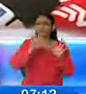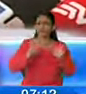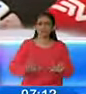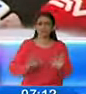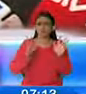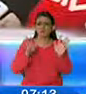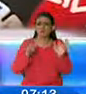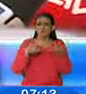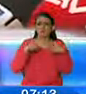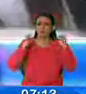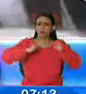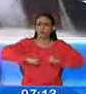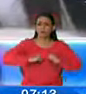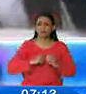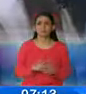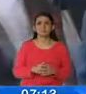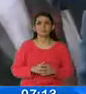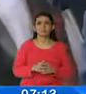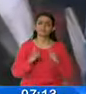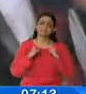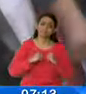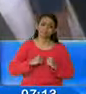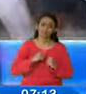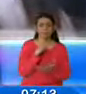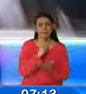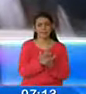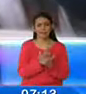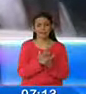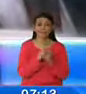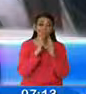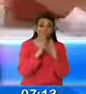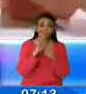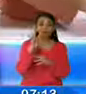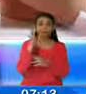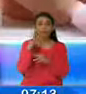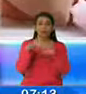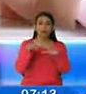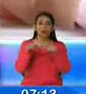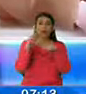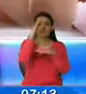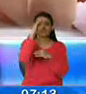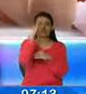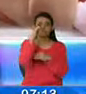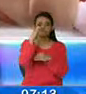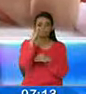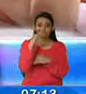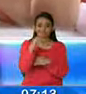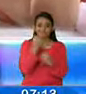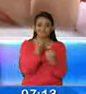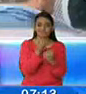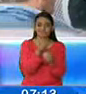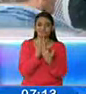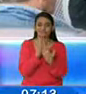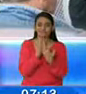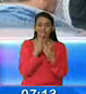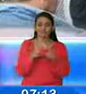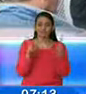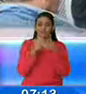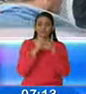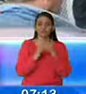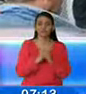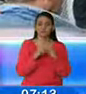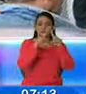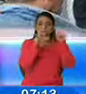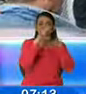los que podamos hacerlo. Con tristeza e incertidumbre vieron el cuarto lugar obtenido por Moncayo en los primeros datos, pues de acuerdo a